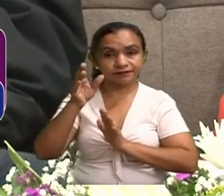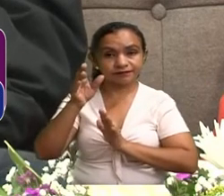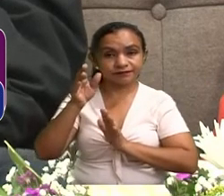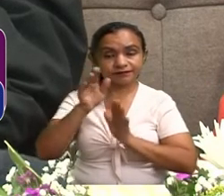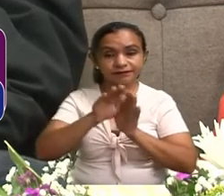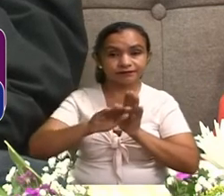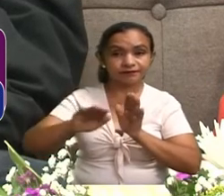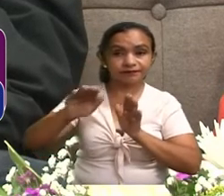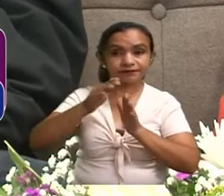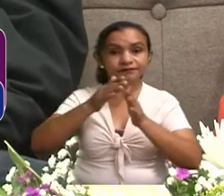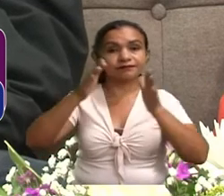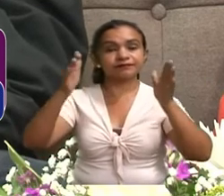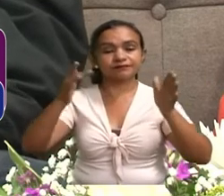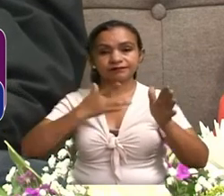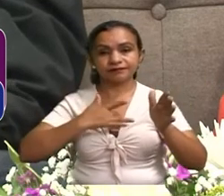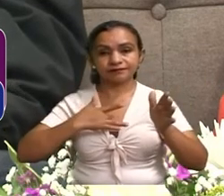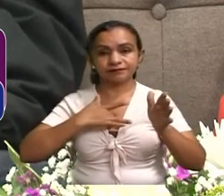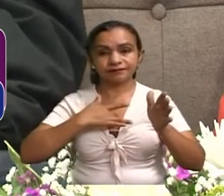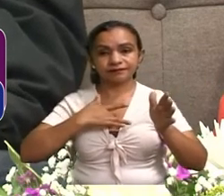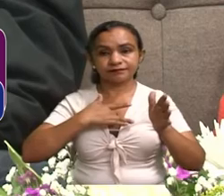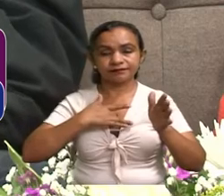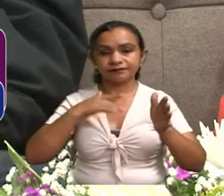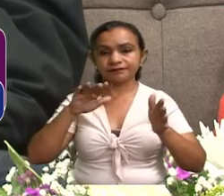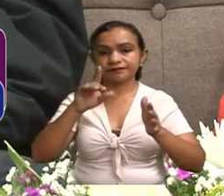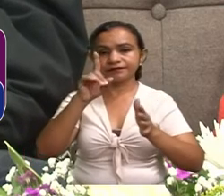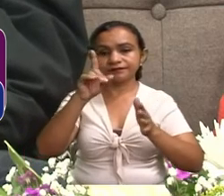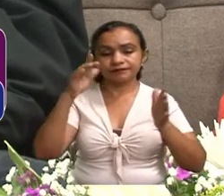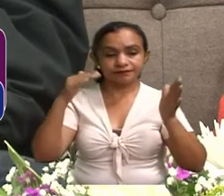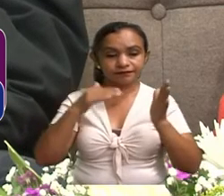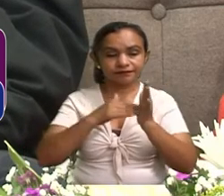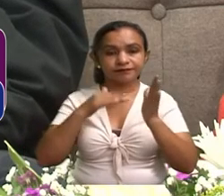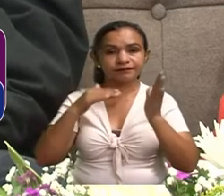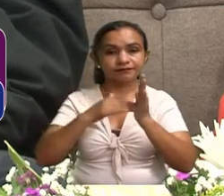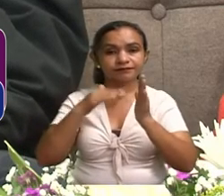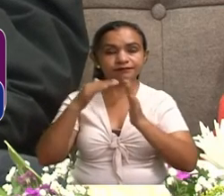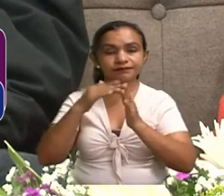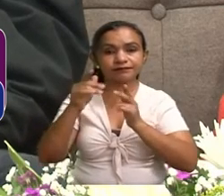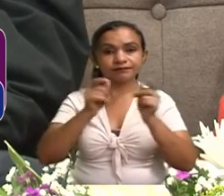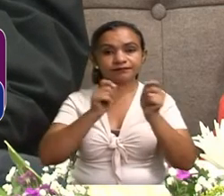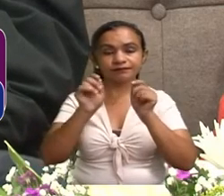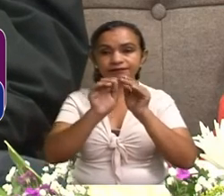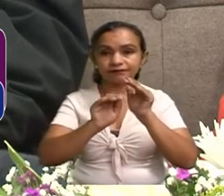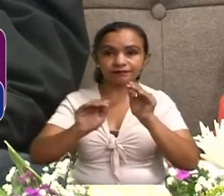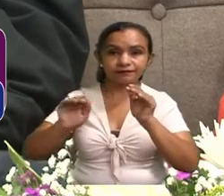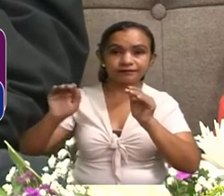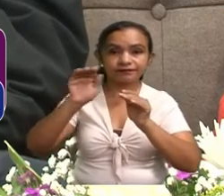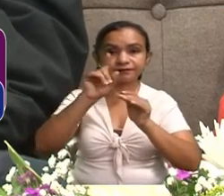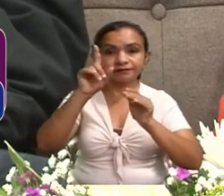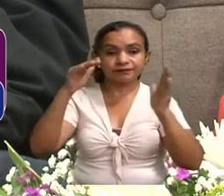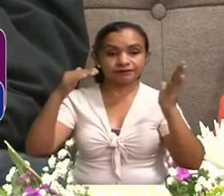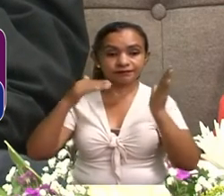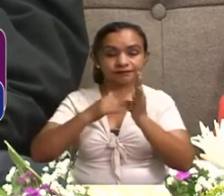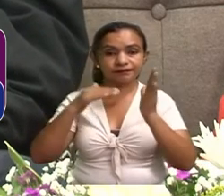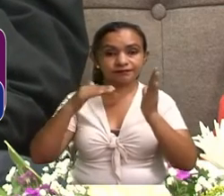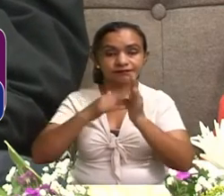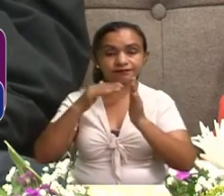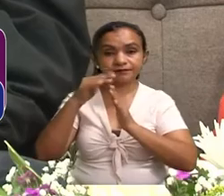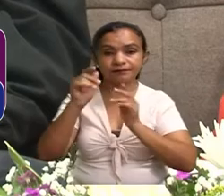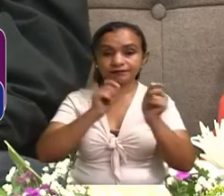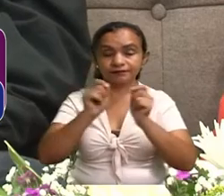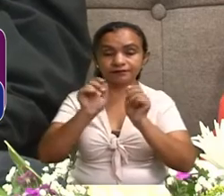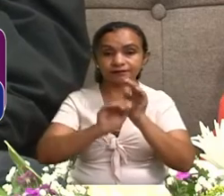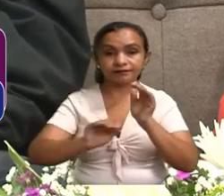la brecha que tenemos, se necesita una inversión cerca de $1,000 millones y un poco más. $1,000 millones, pero no solo